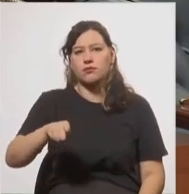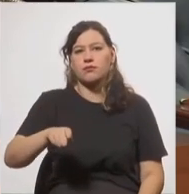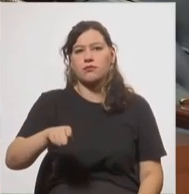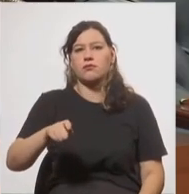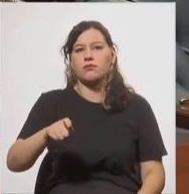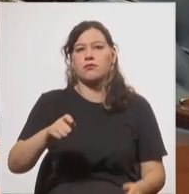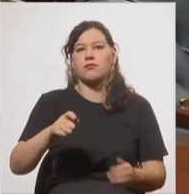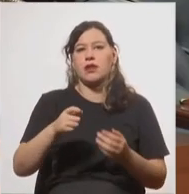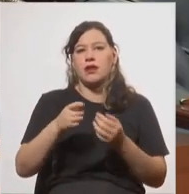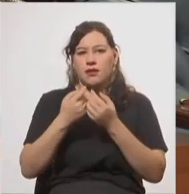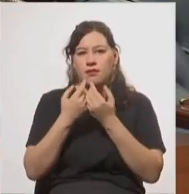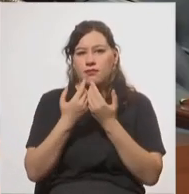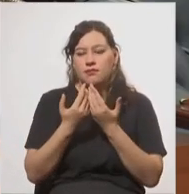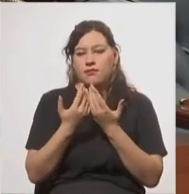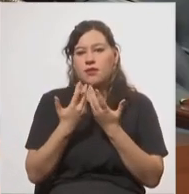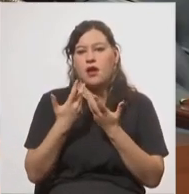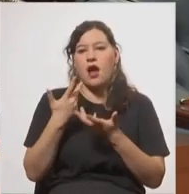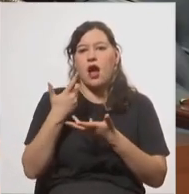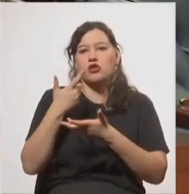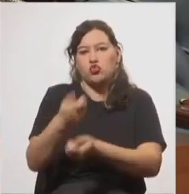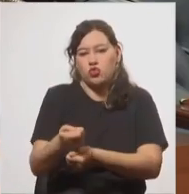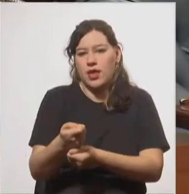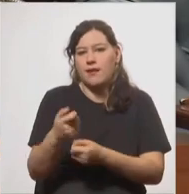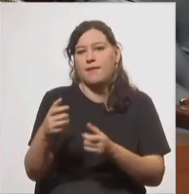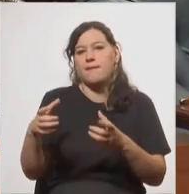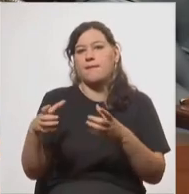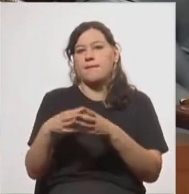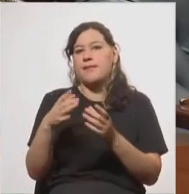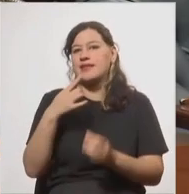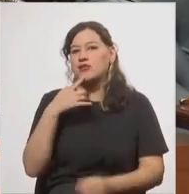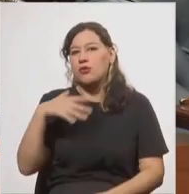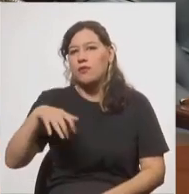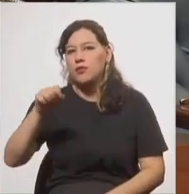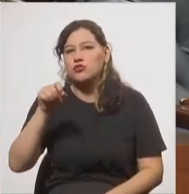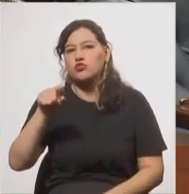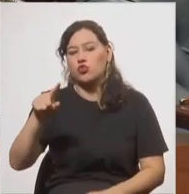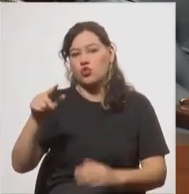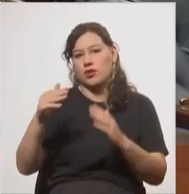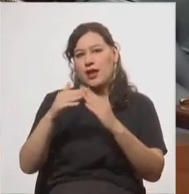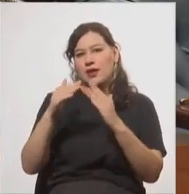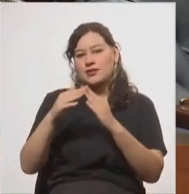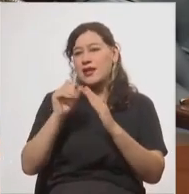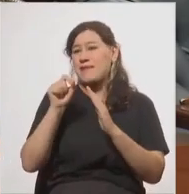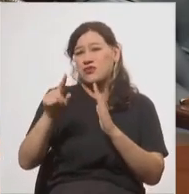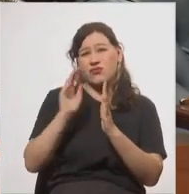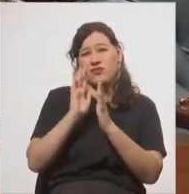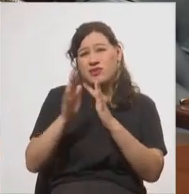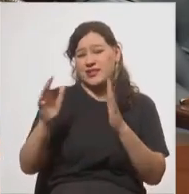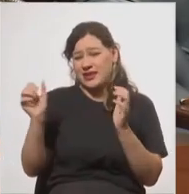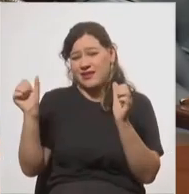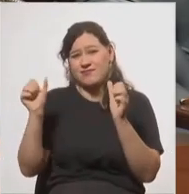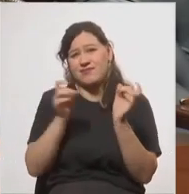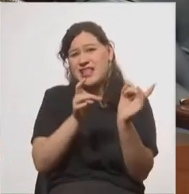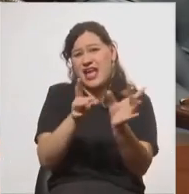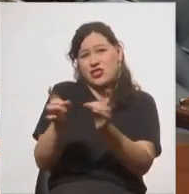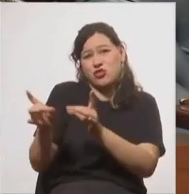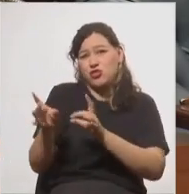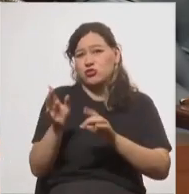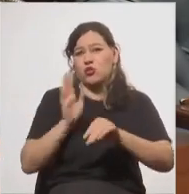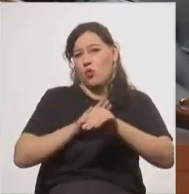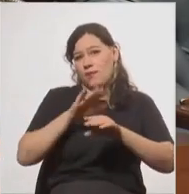Partido Socialista por los destrozos realizados en Casa del Pueblo, incluyendo su biblioteca, durante la dictadura